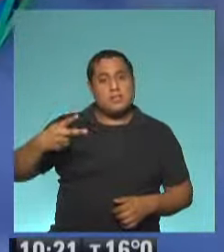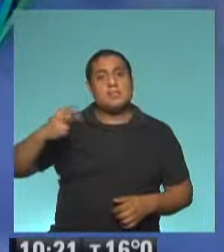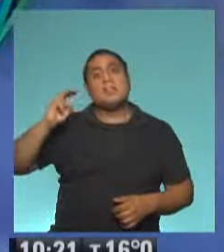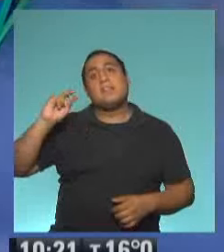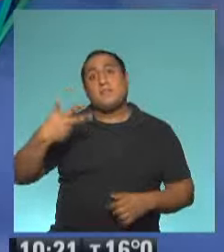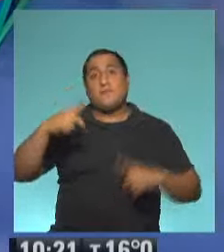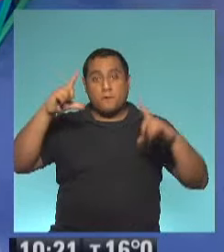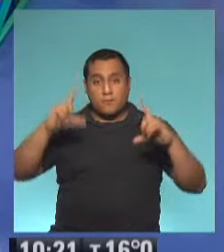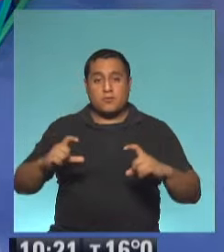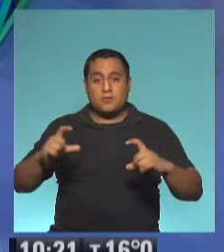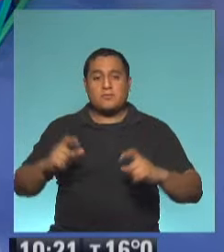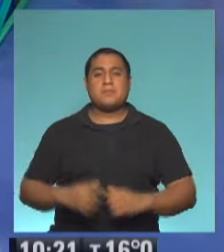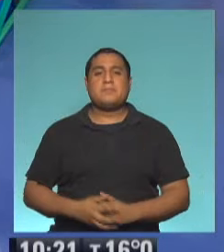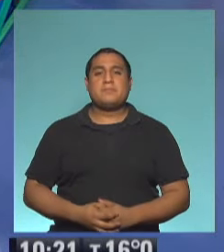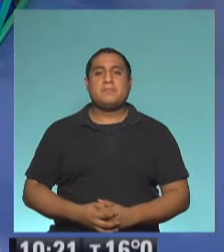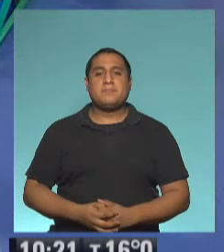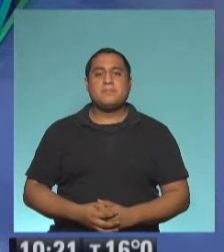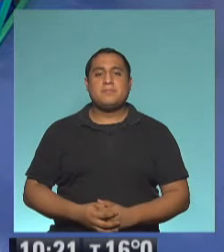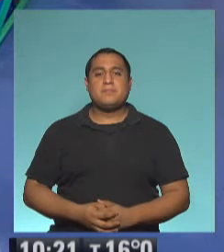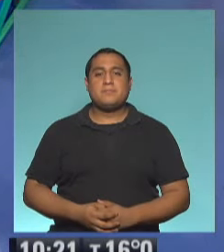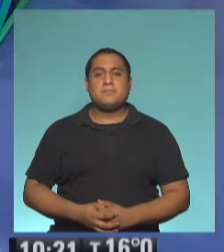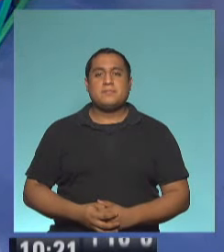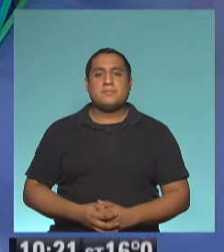a las tres.